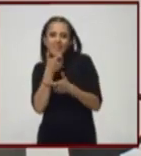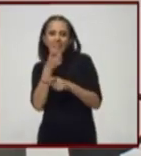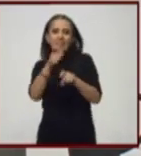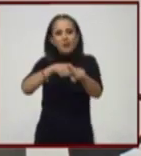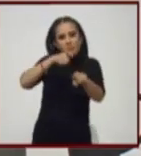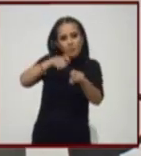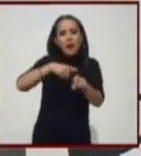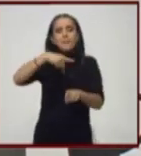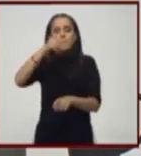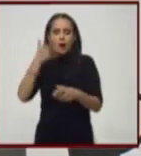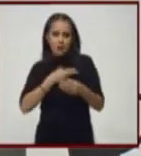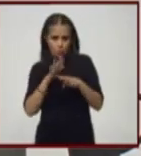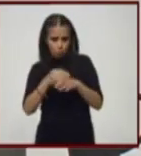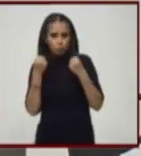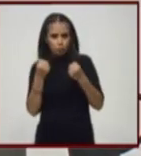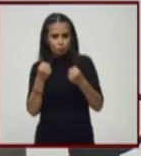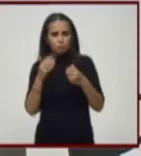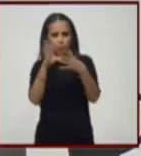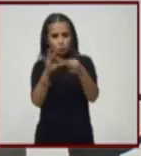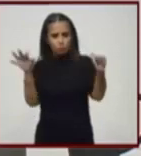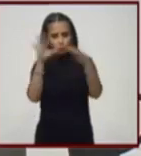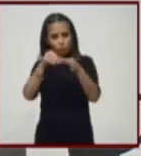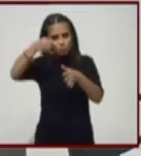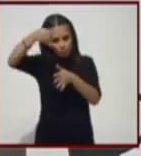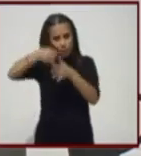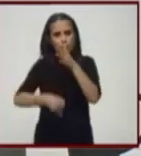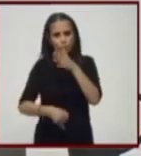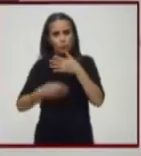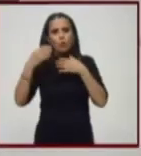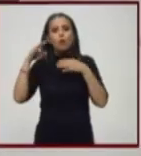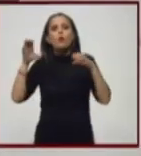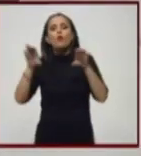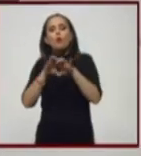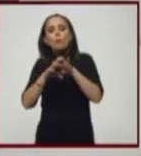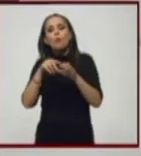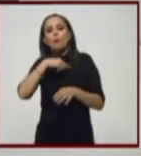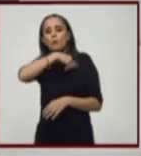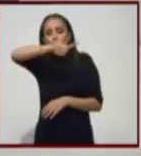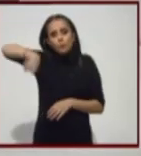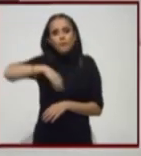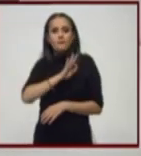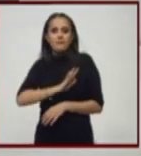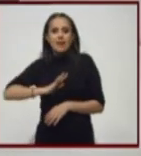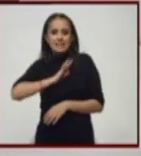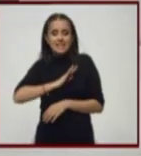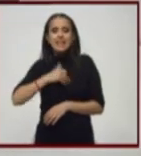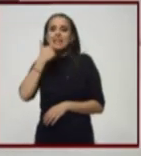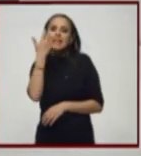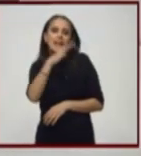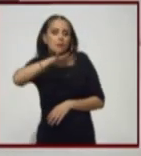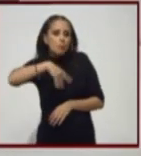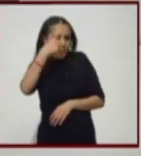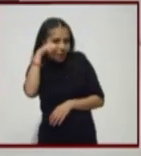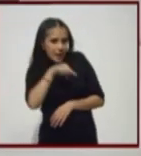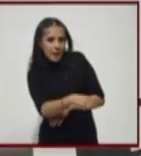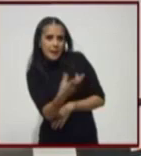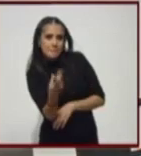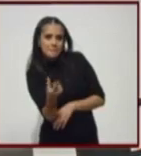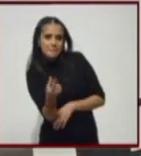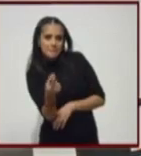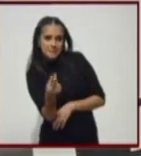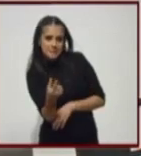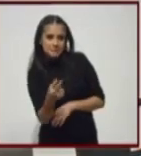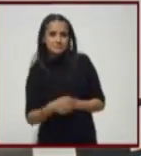pero con mucha agudeza y con mucha profundidad de cómo buscamos la felicidad a través del otro cuando la realización está